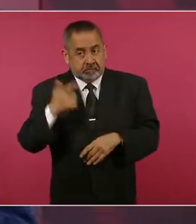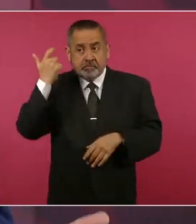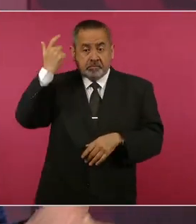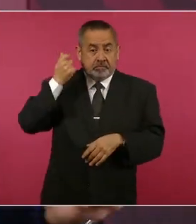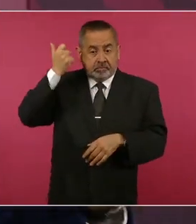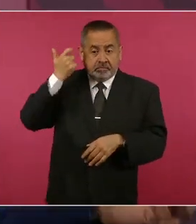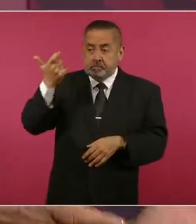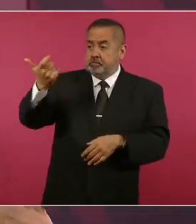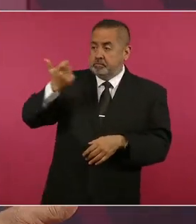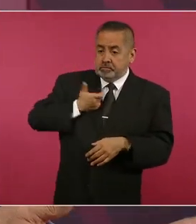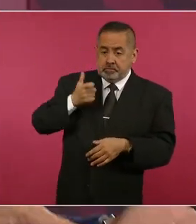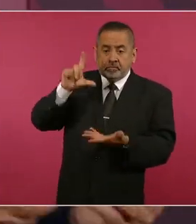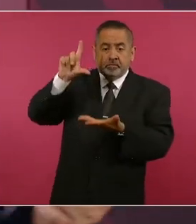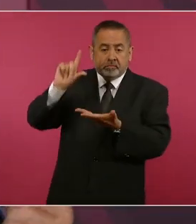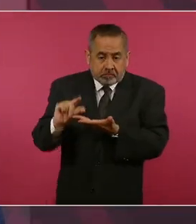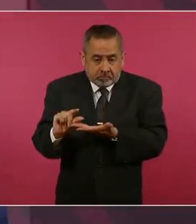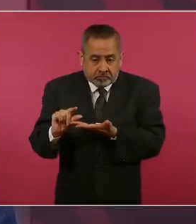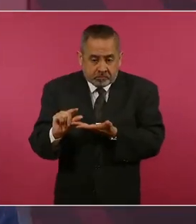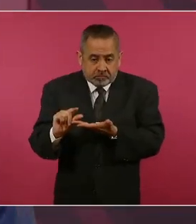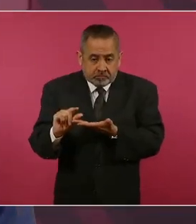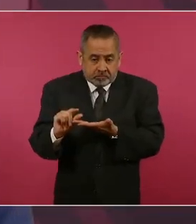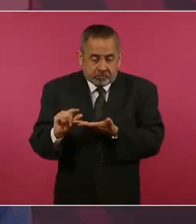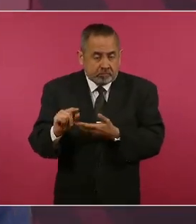reciba el 40%